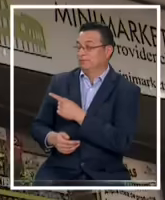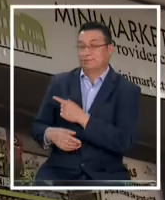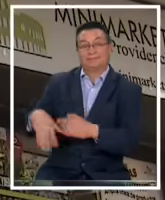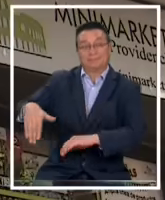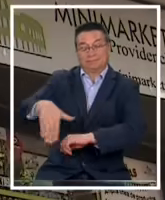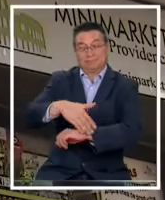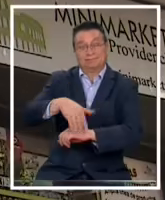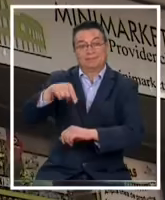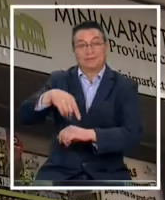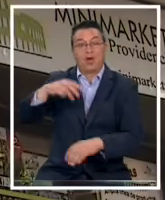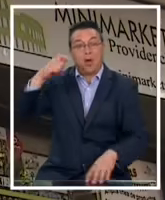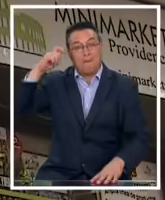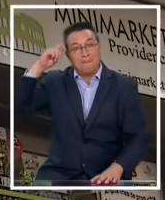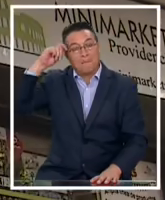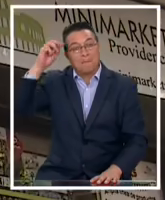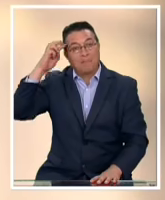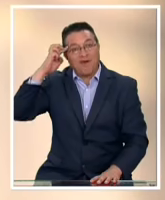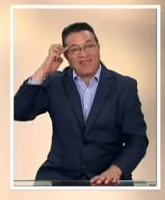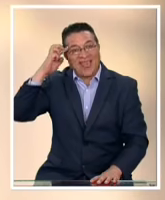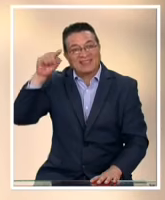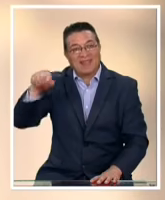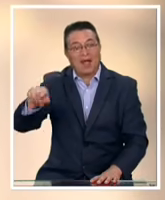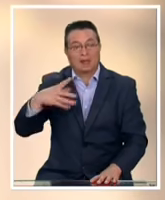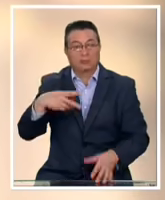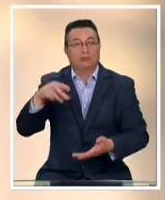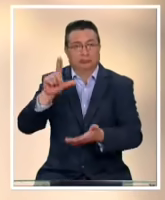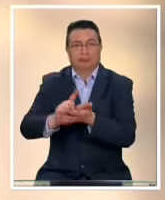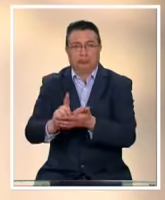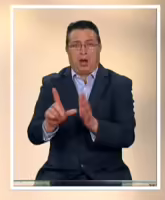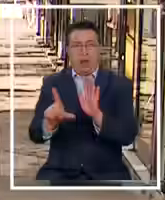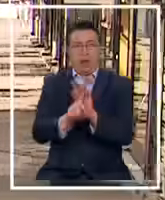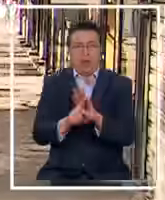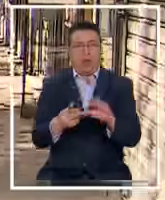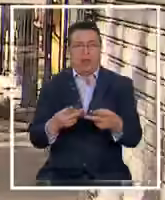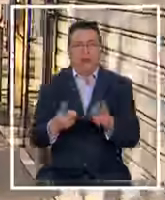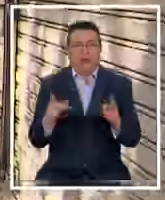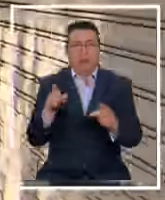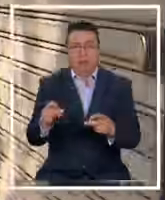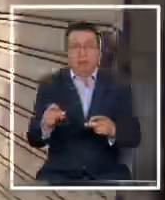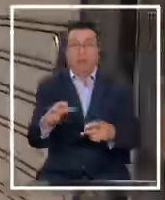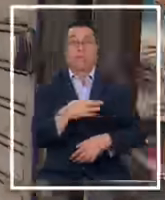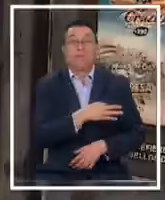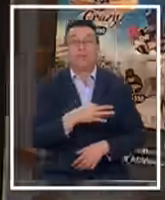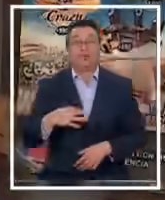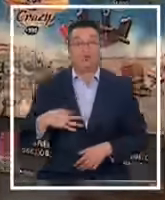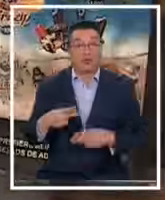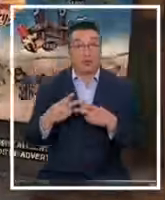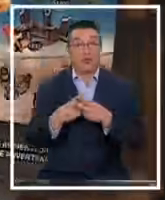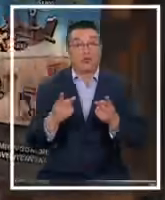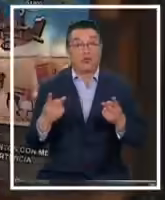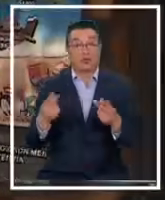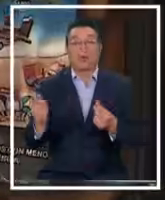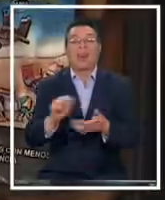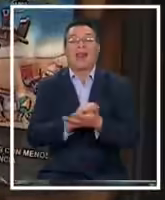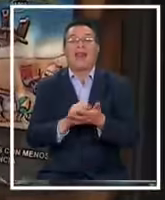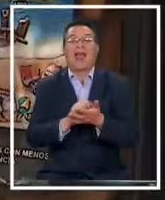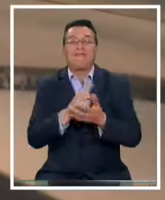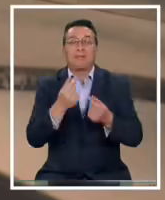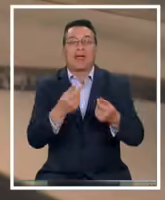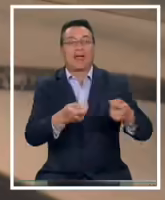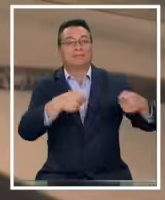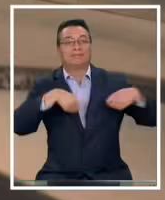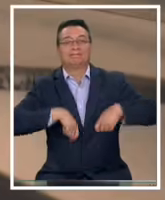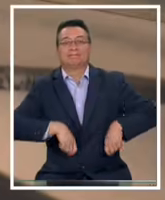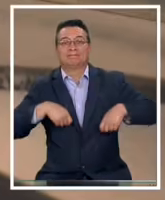ubicada en el corazón de providencia estaba constituida incluso legalmente aquí según el ministerio público planteaban los capitales